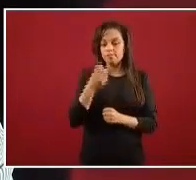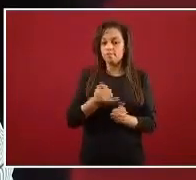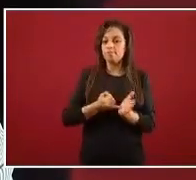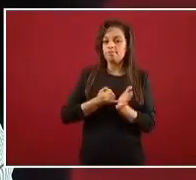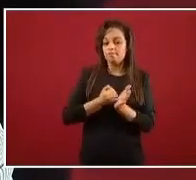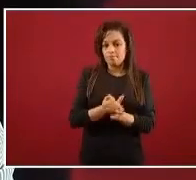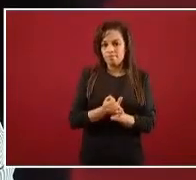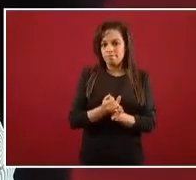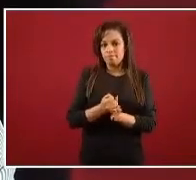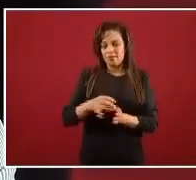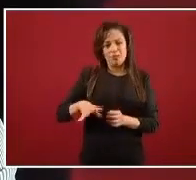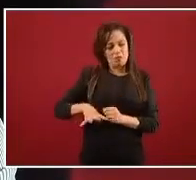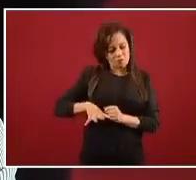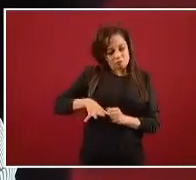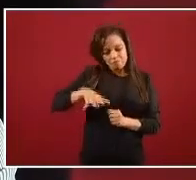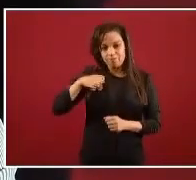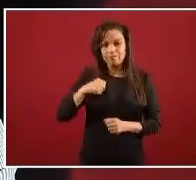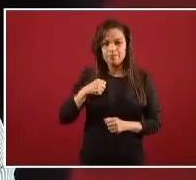esfuerzo.